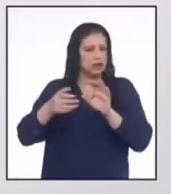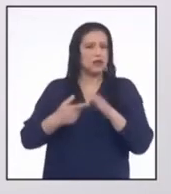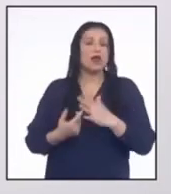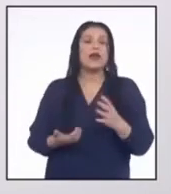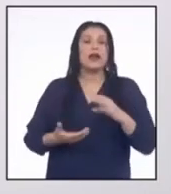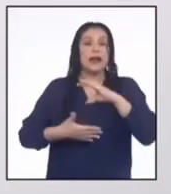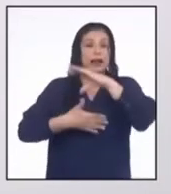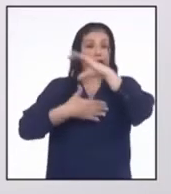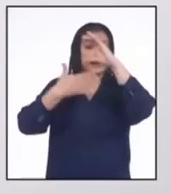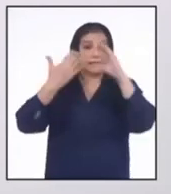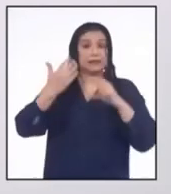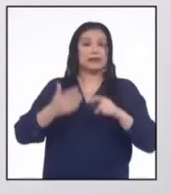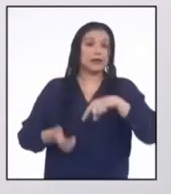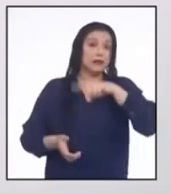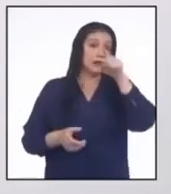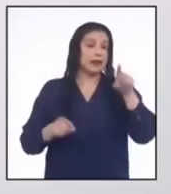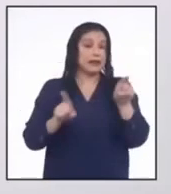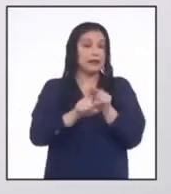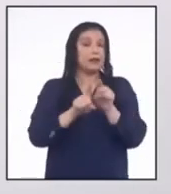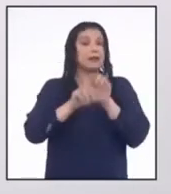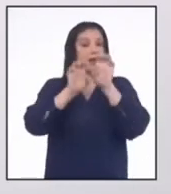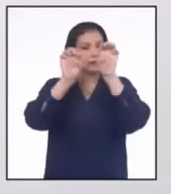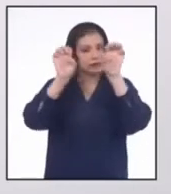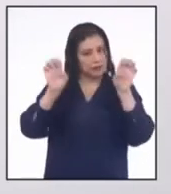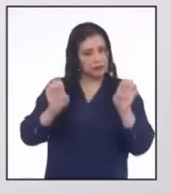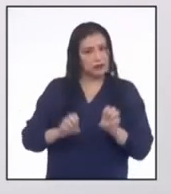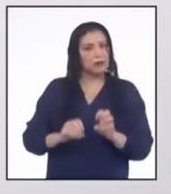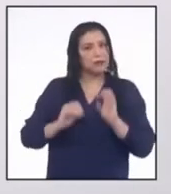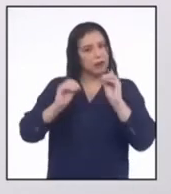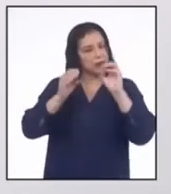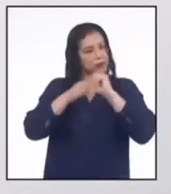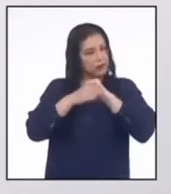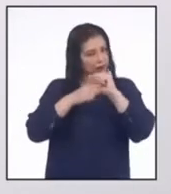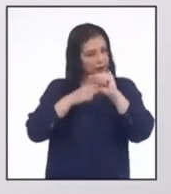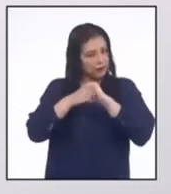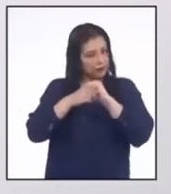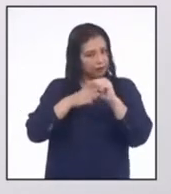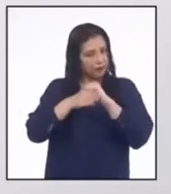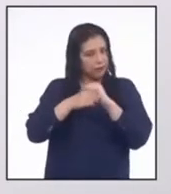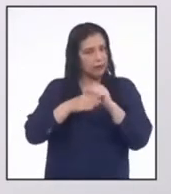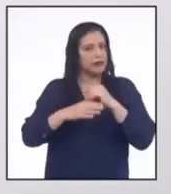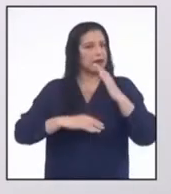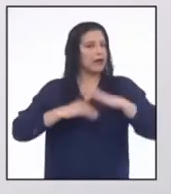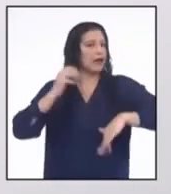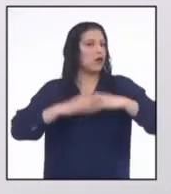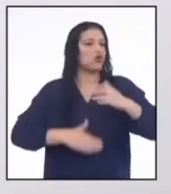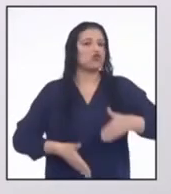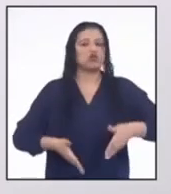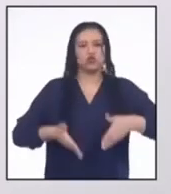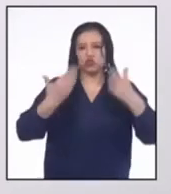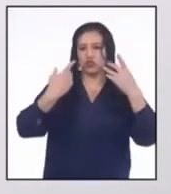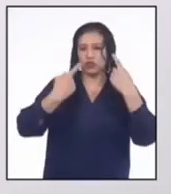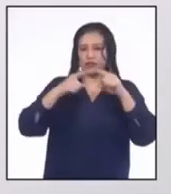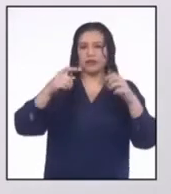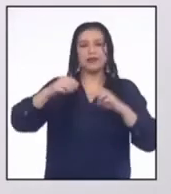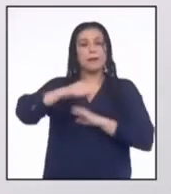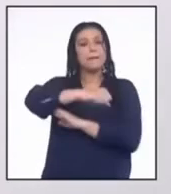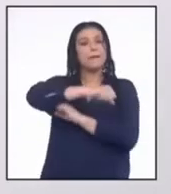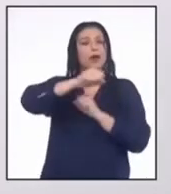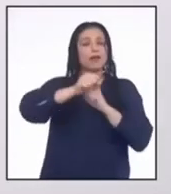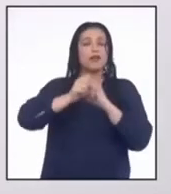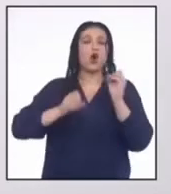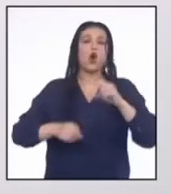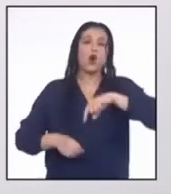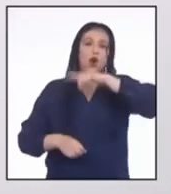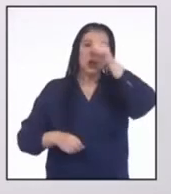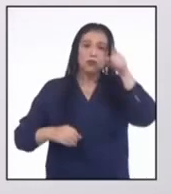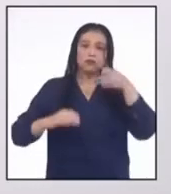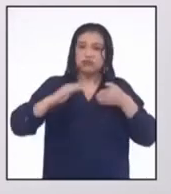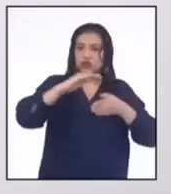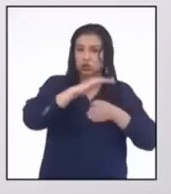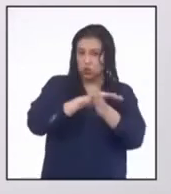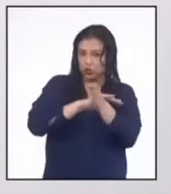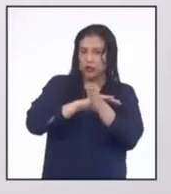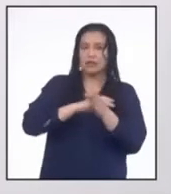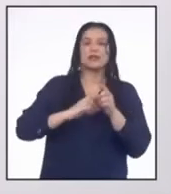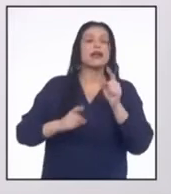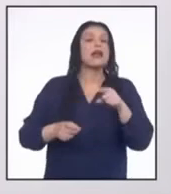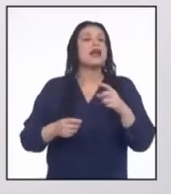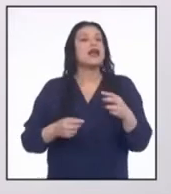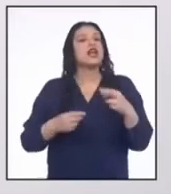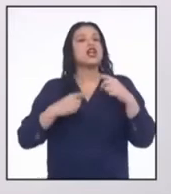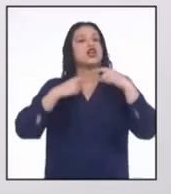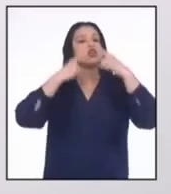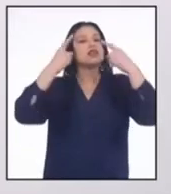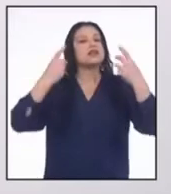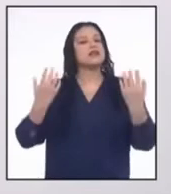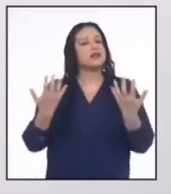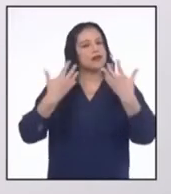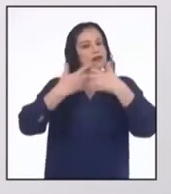la parábola y sus ecuaciones para ser aplicadas en construcción de puentes o túneles. Noticias relacionadas